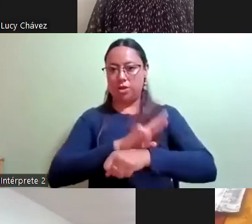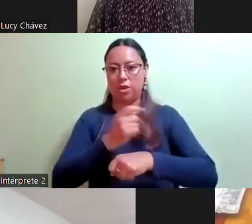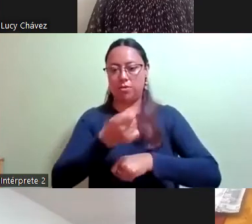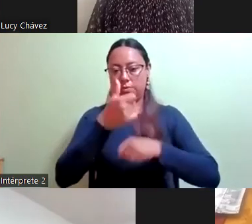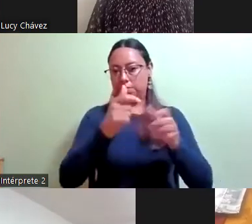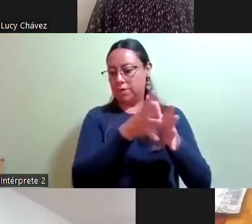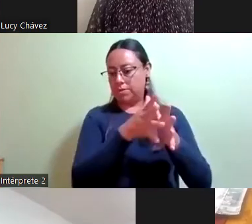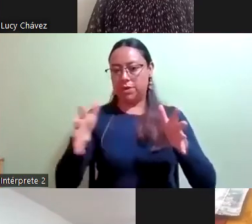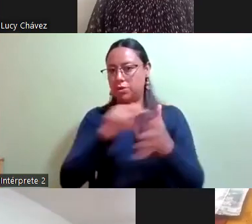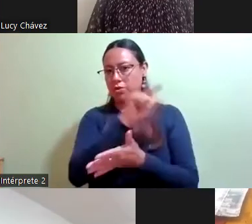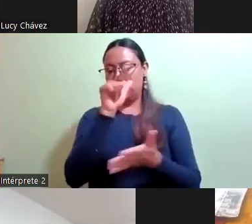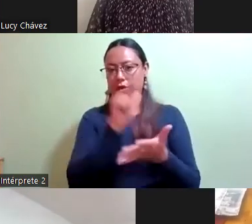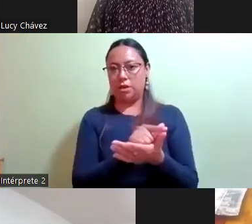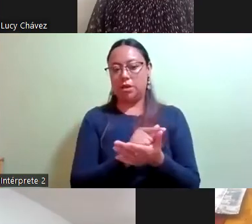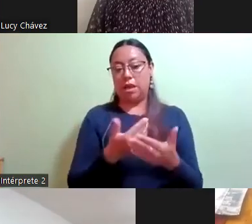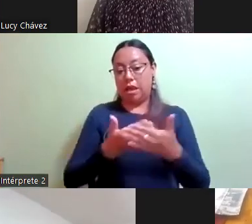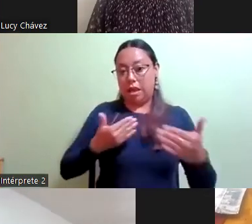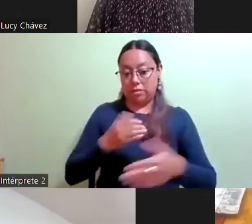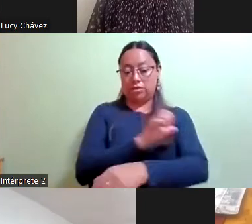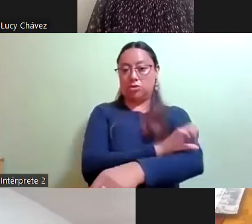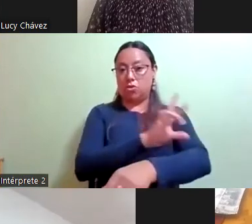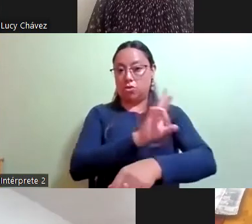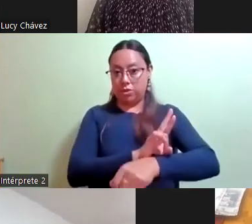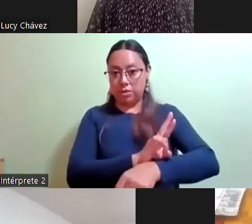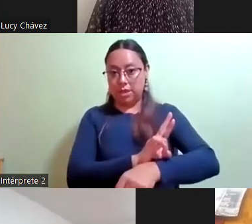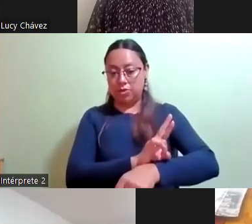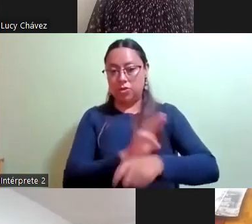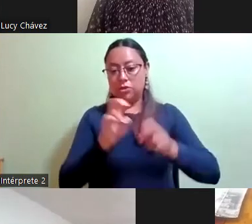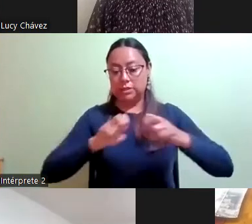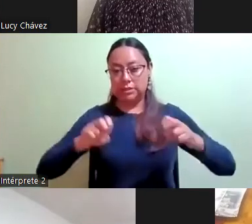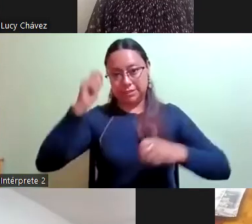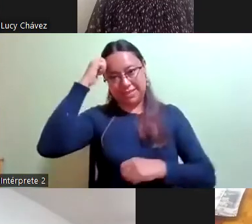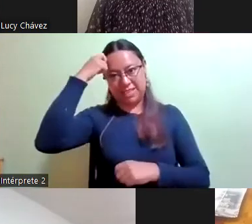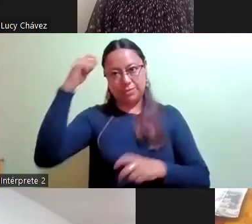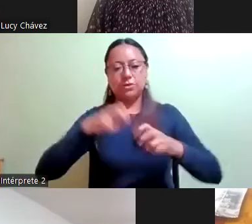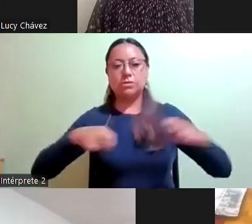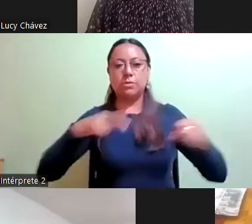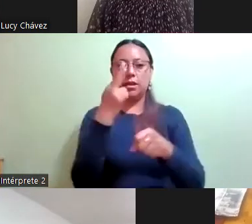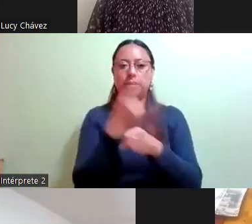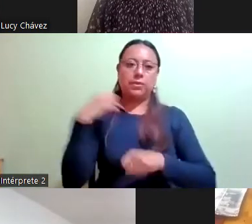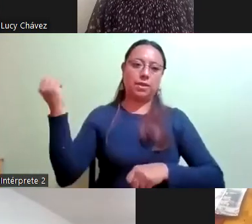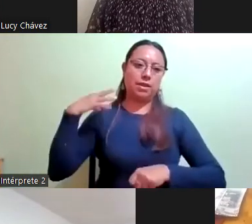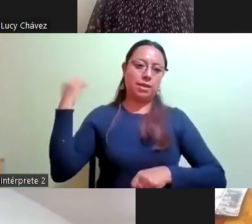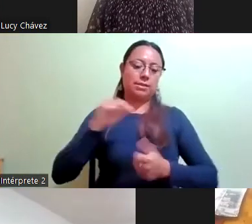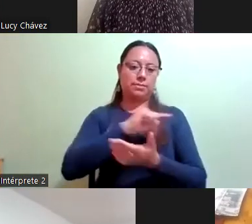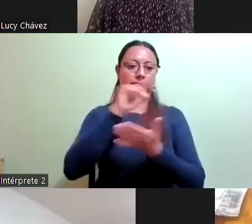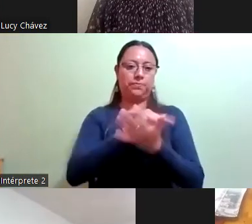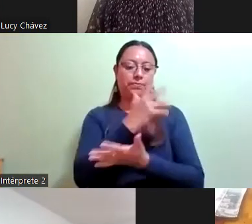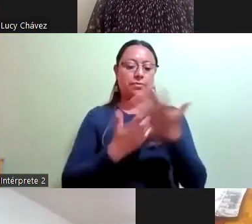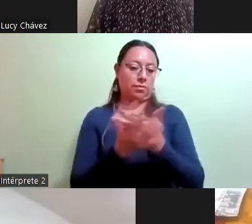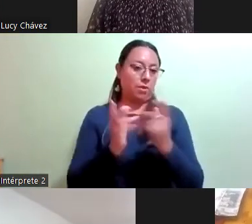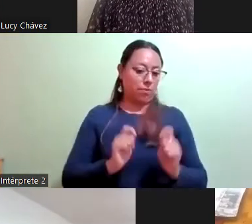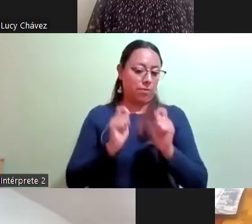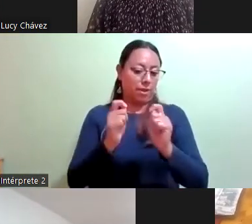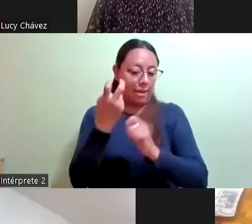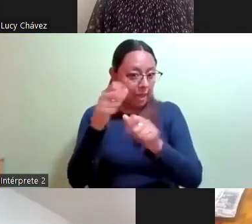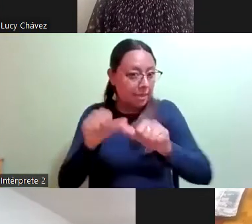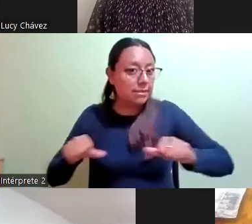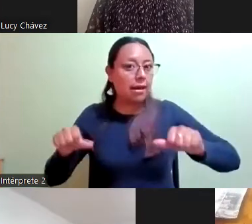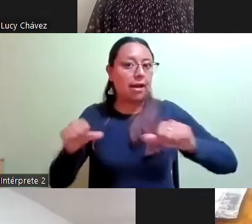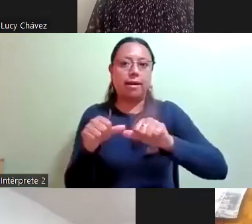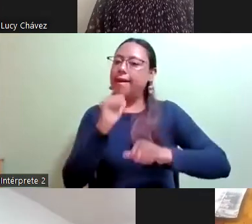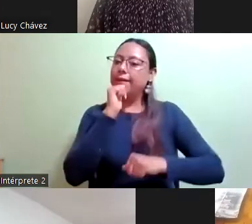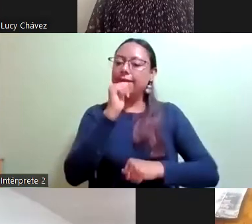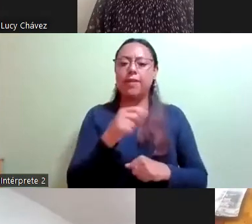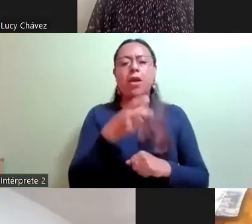no recibió del entonces coordinador de servicios parlamentarios de la Asamblea Legislativa la entrega formal del área. Derivado de ello se